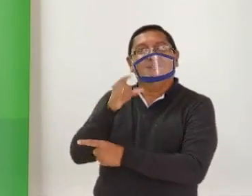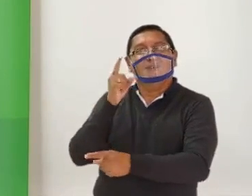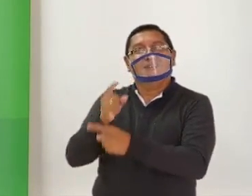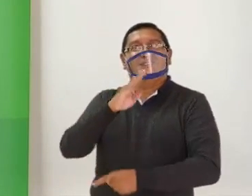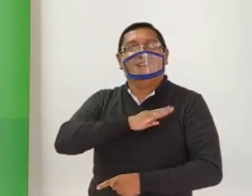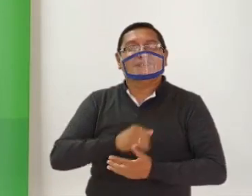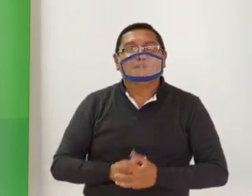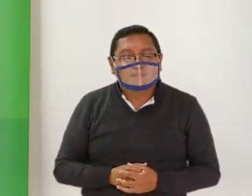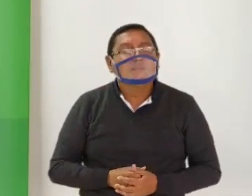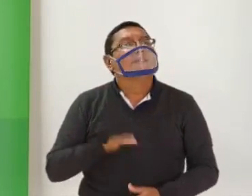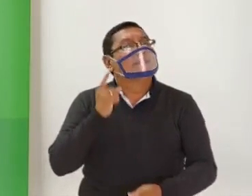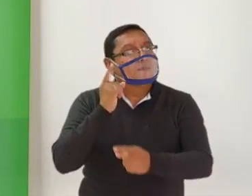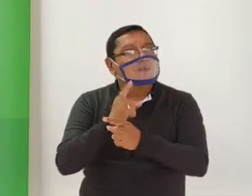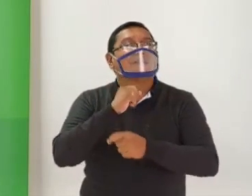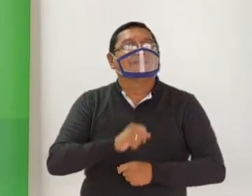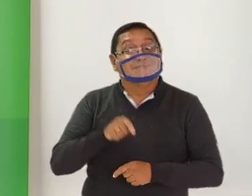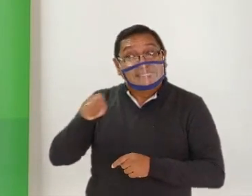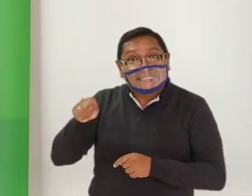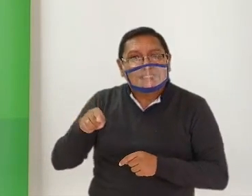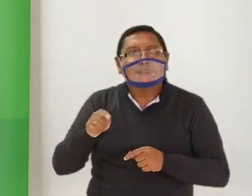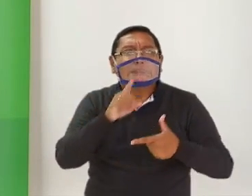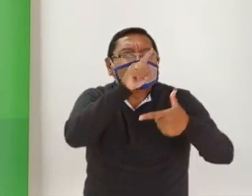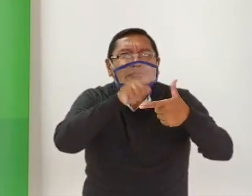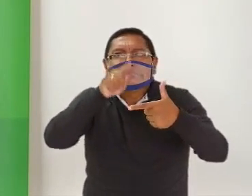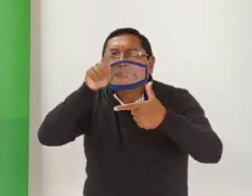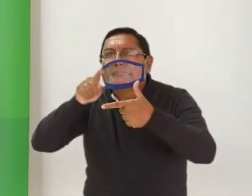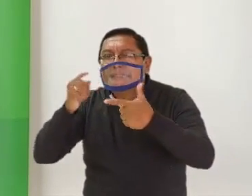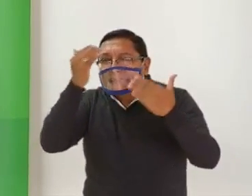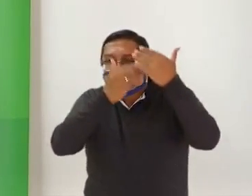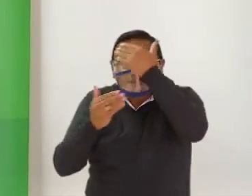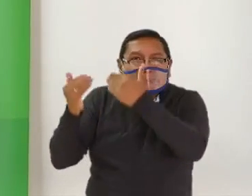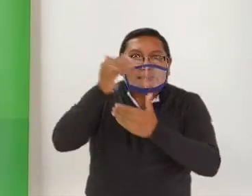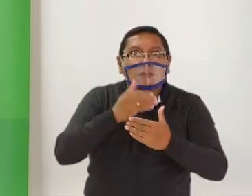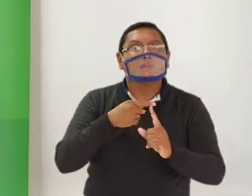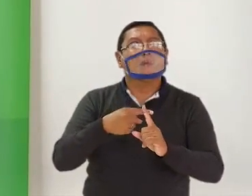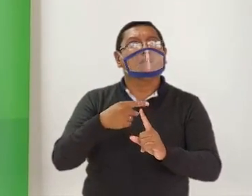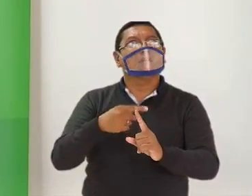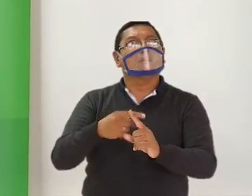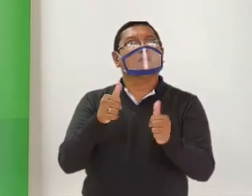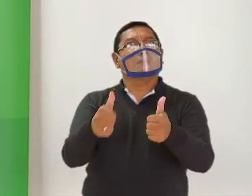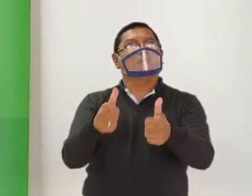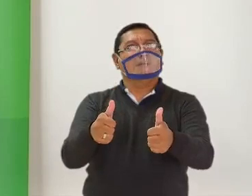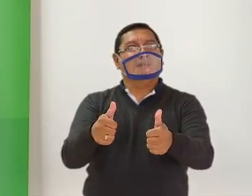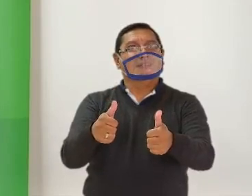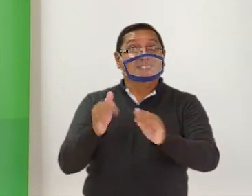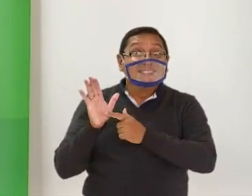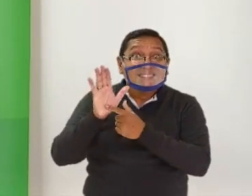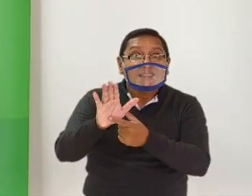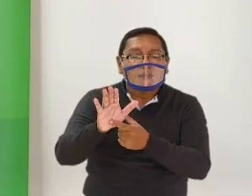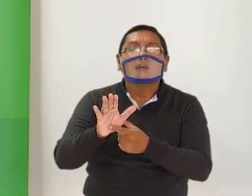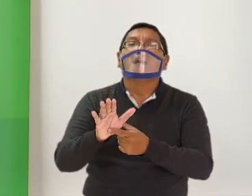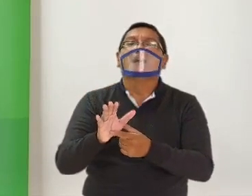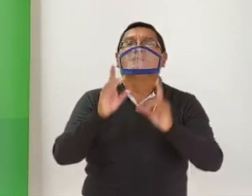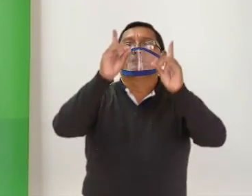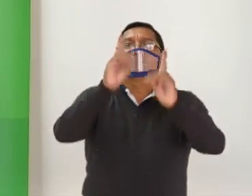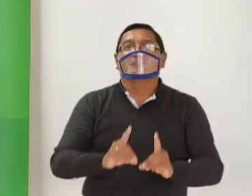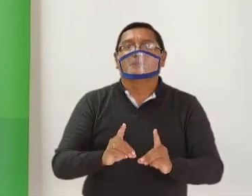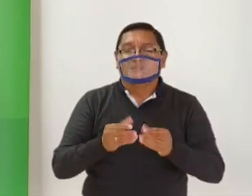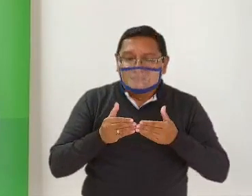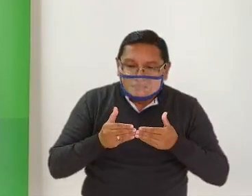es precisamente con base en ese panorama de indicadores positivos que nos presentaron que hemos definido el proceso